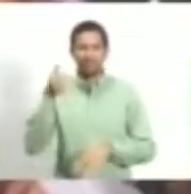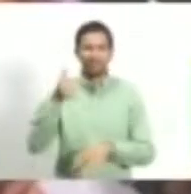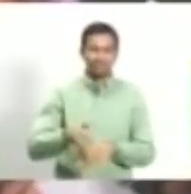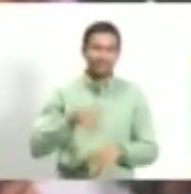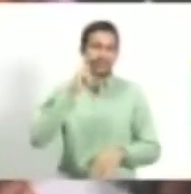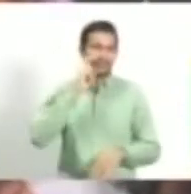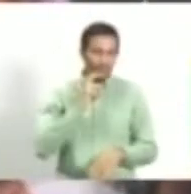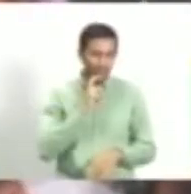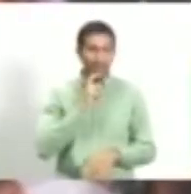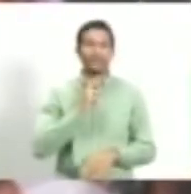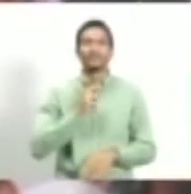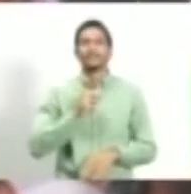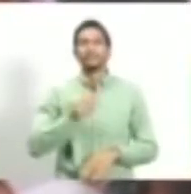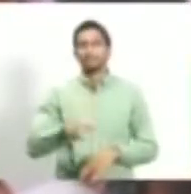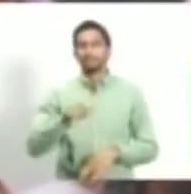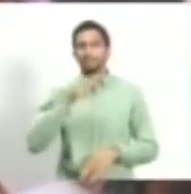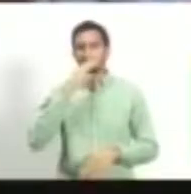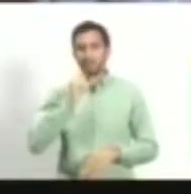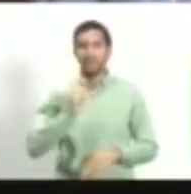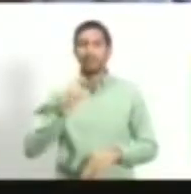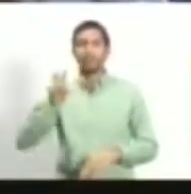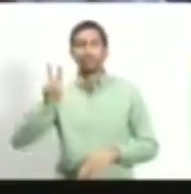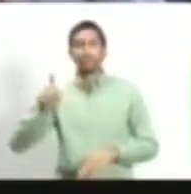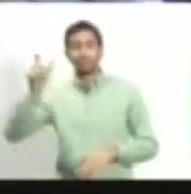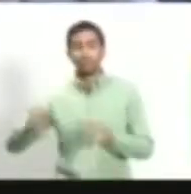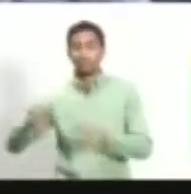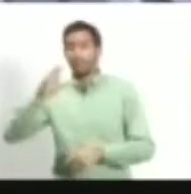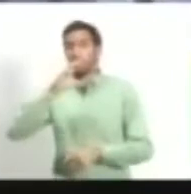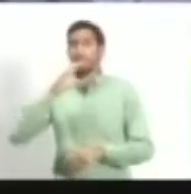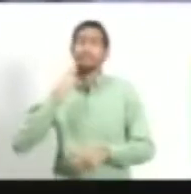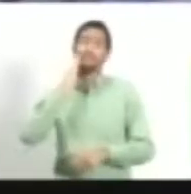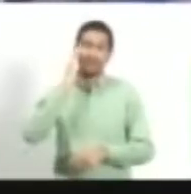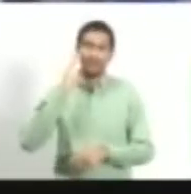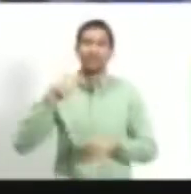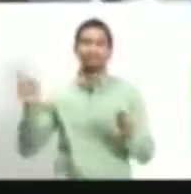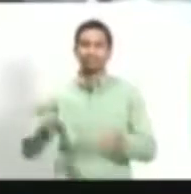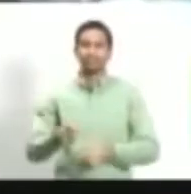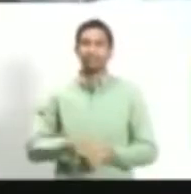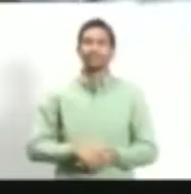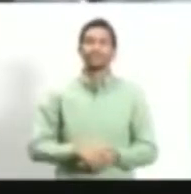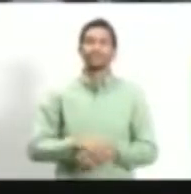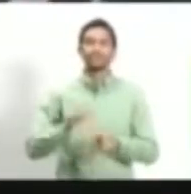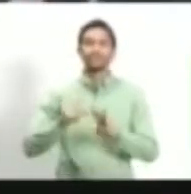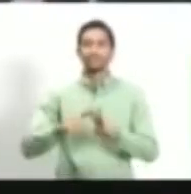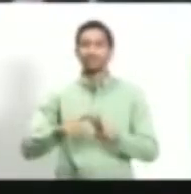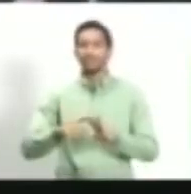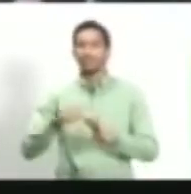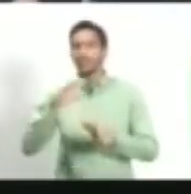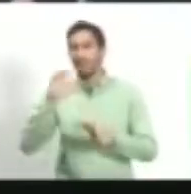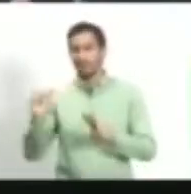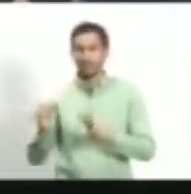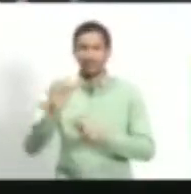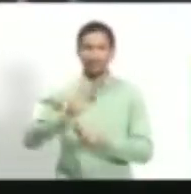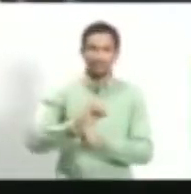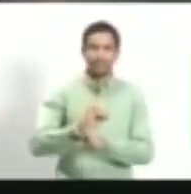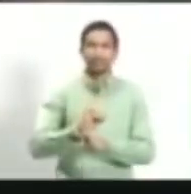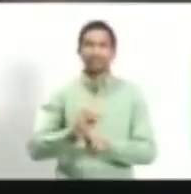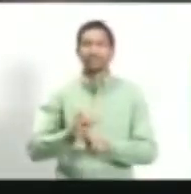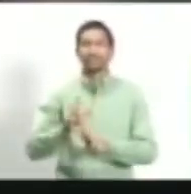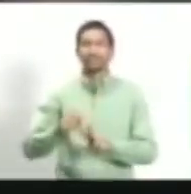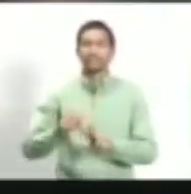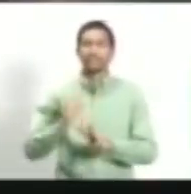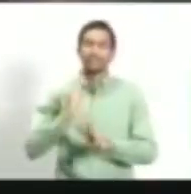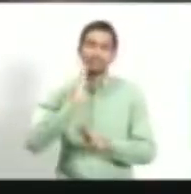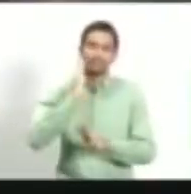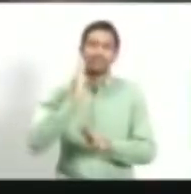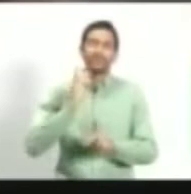capturados presuntos responsables de los macabros hechos responden al nombre de Ángela Johanna Guerra y Edilberto Rojas Torres, quienes también